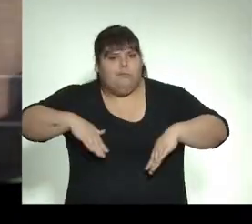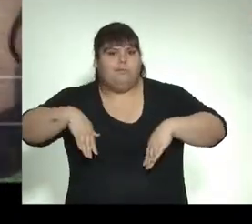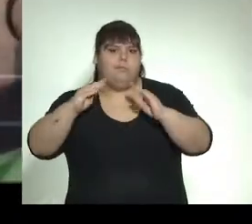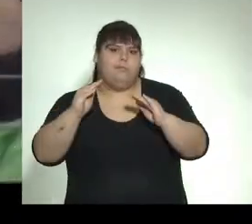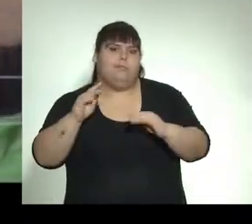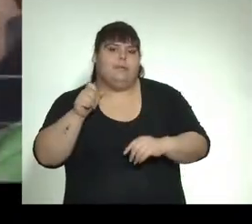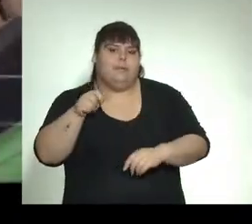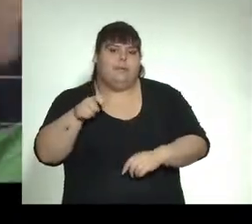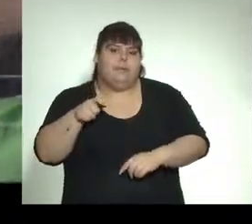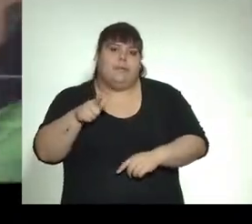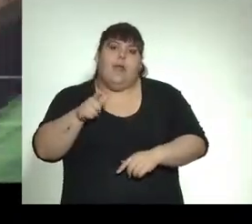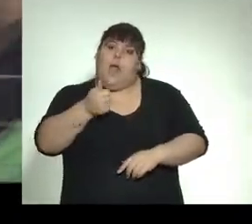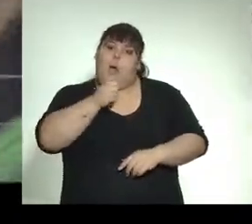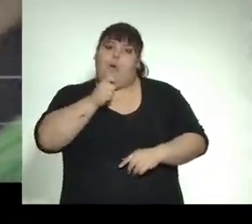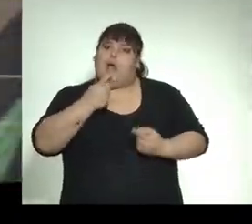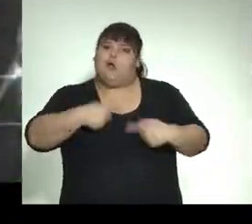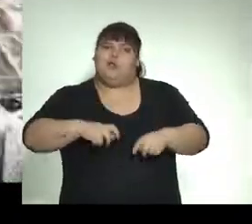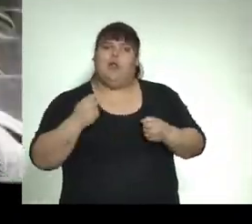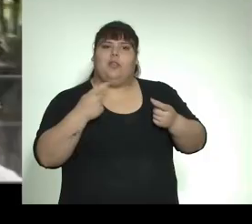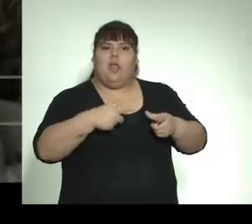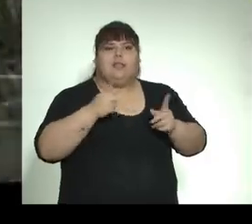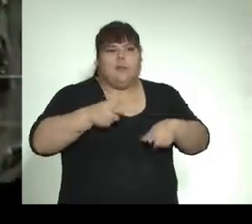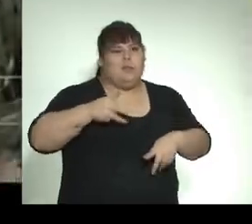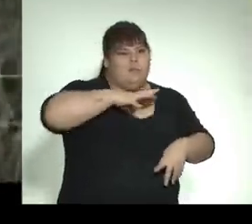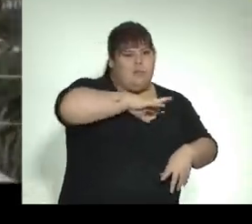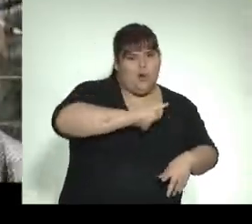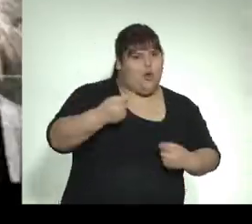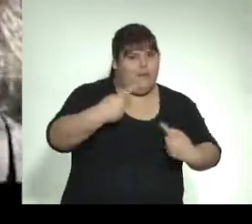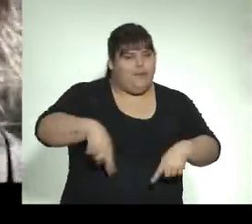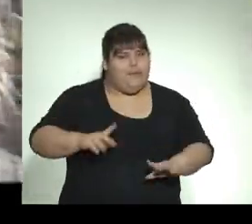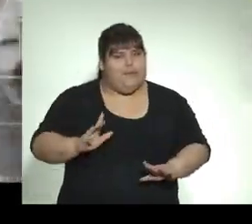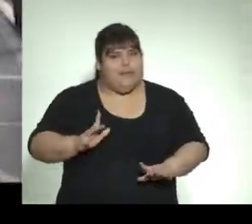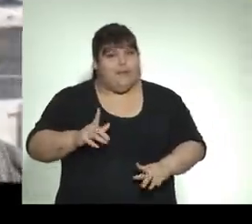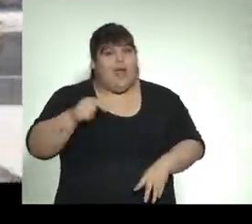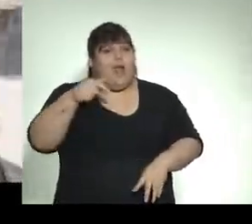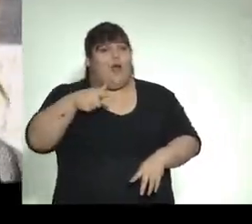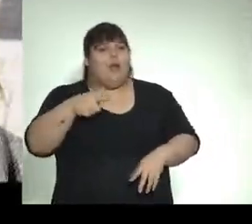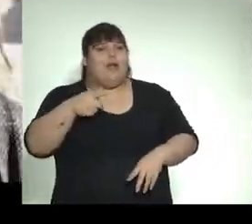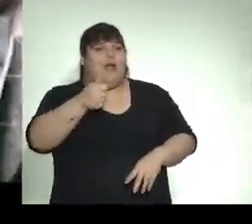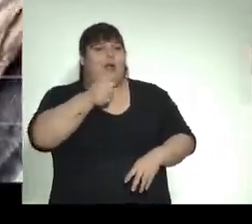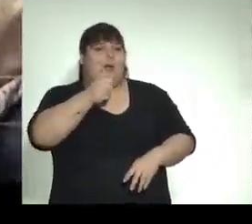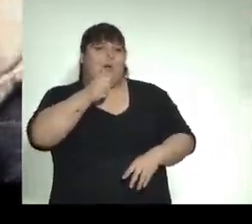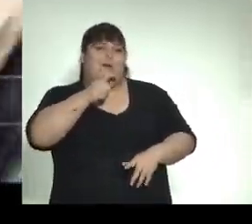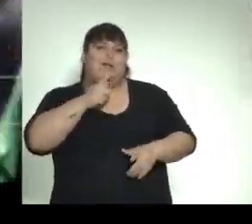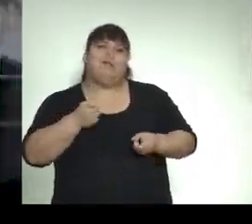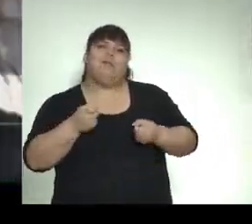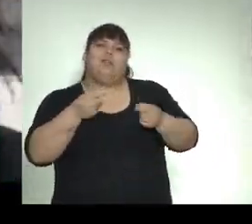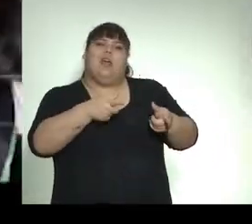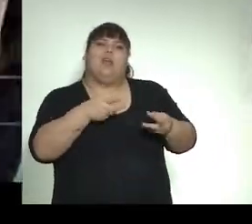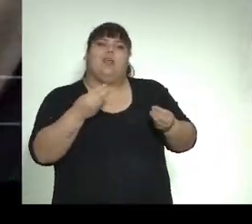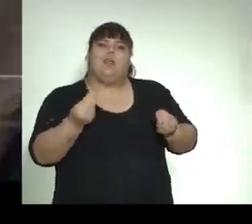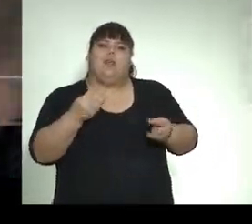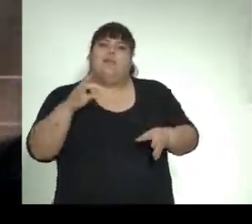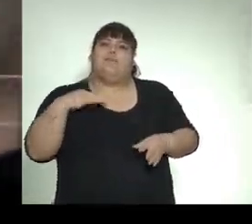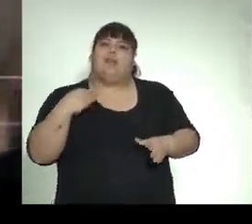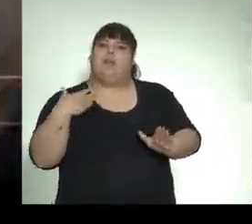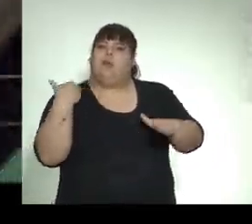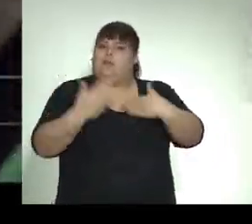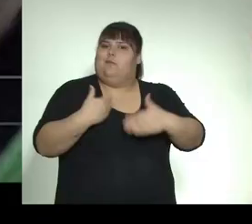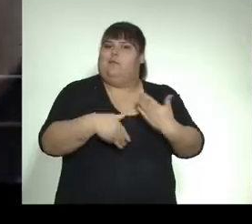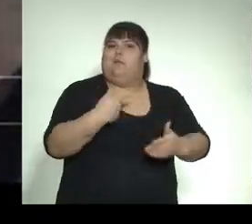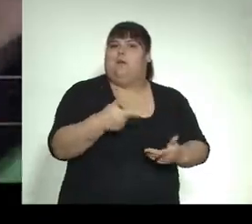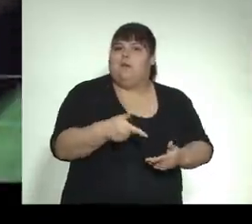agua. El agua les da y el agua les quita. Y ahora el agua justamente les vuelve a dar